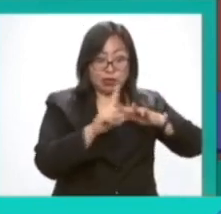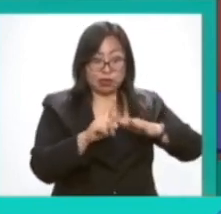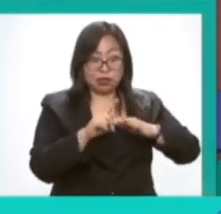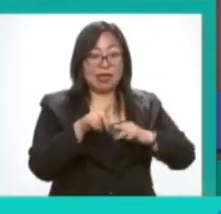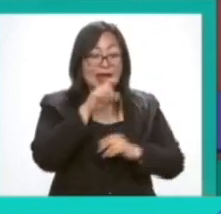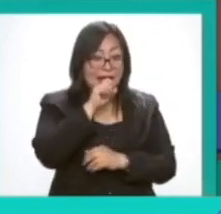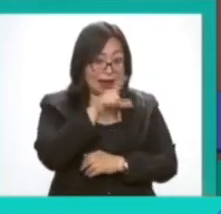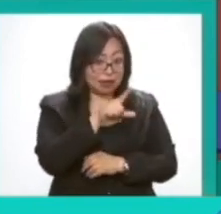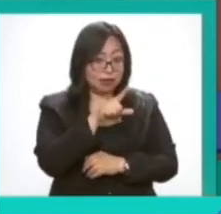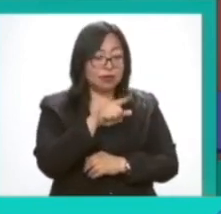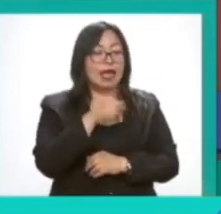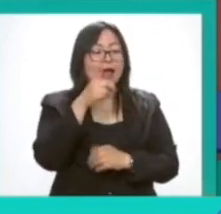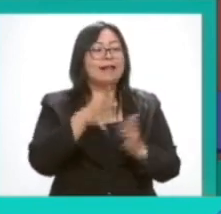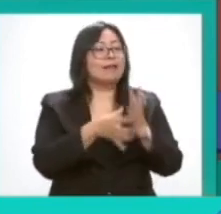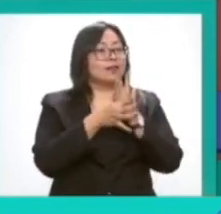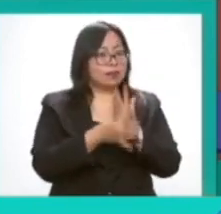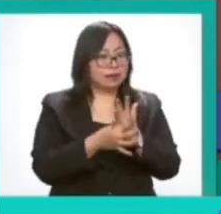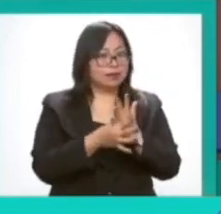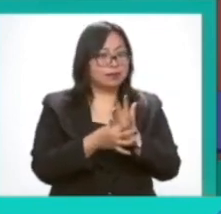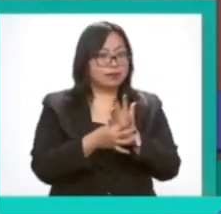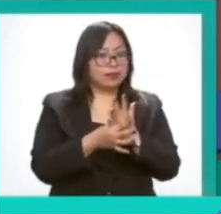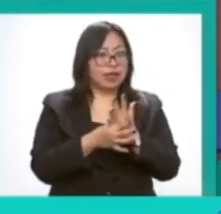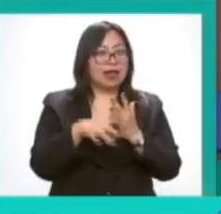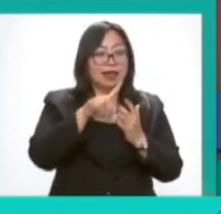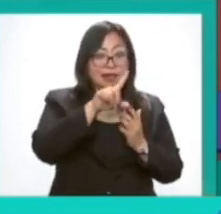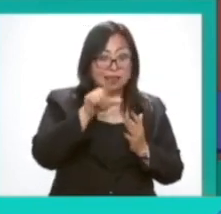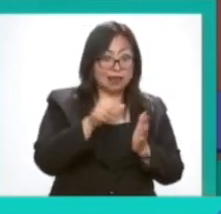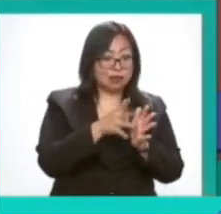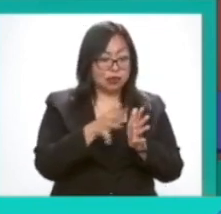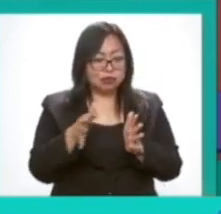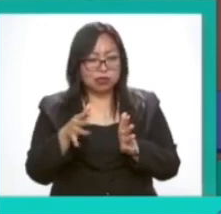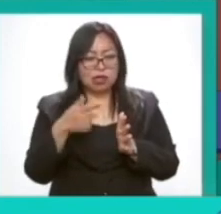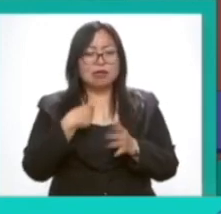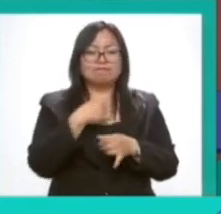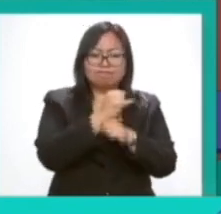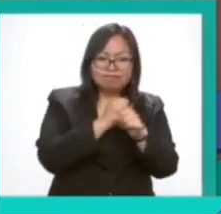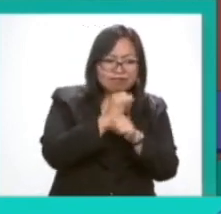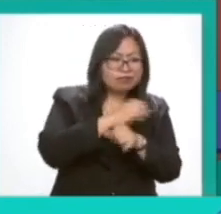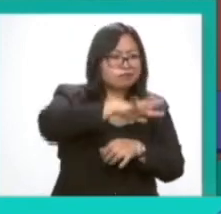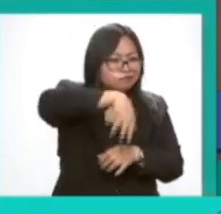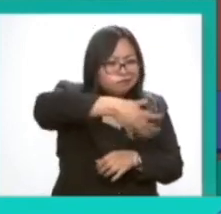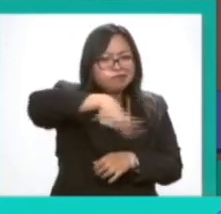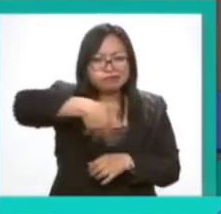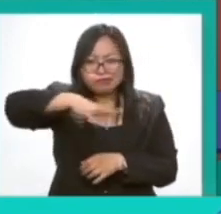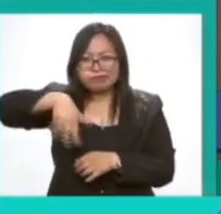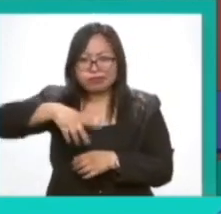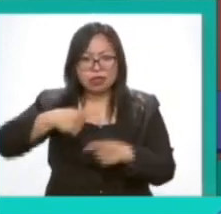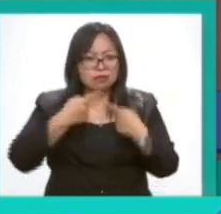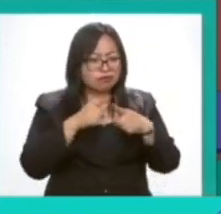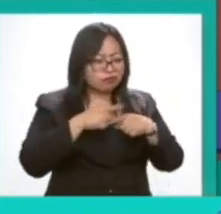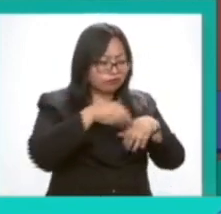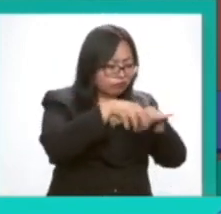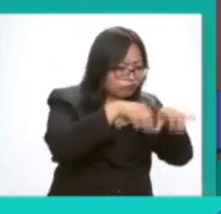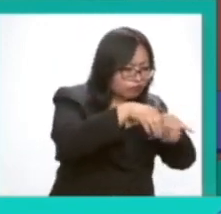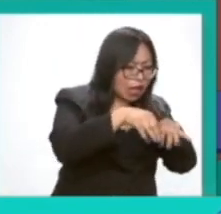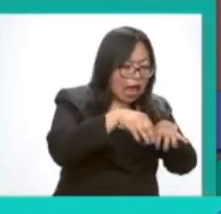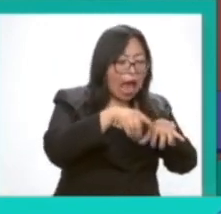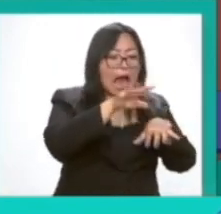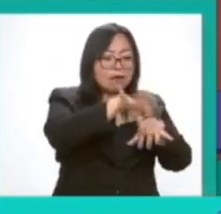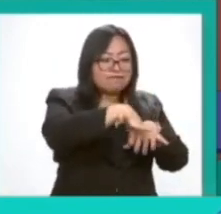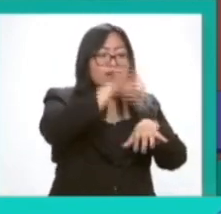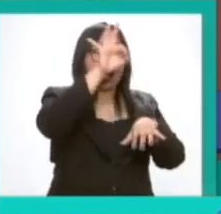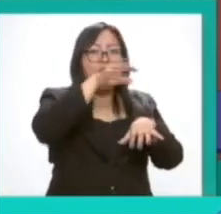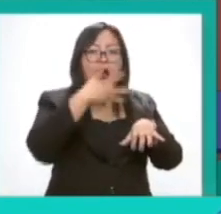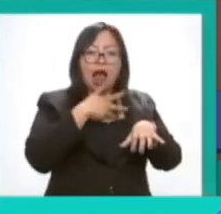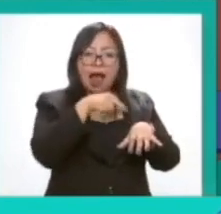en Jalisco señaló que después de realizar una búsqueda exhaustiva en sus archivos localizó un oficio de